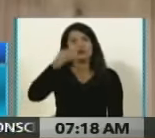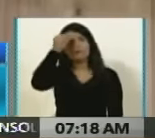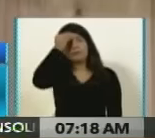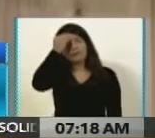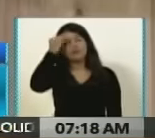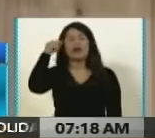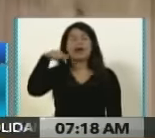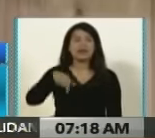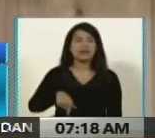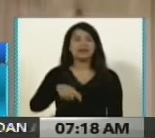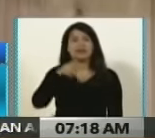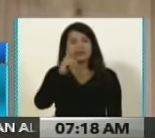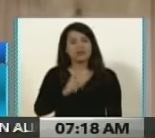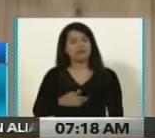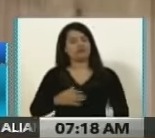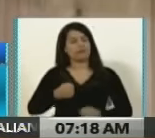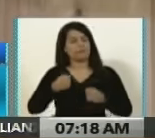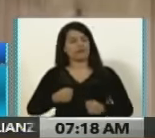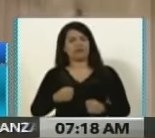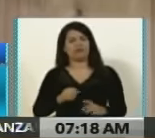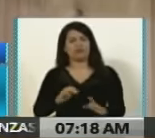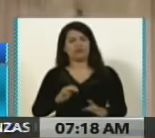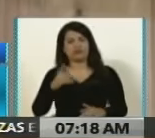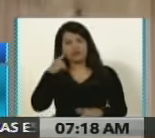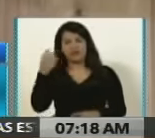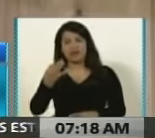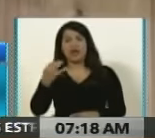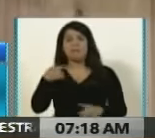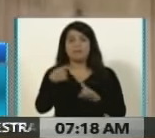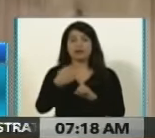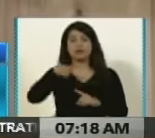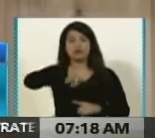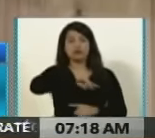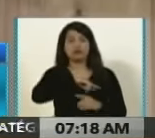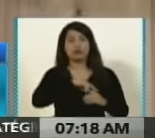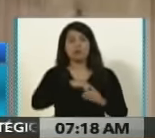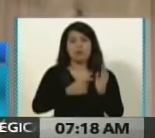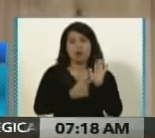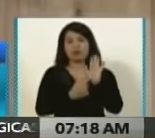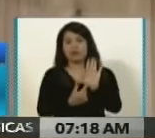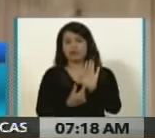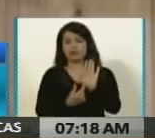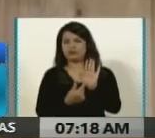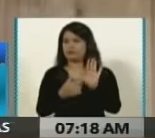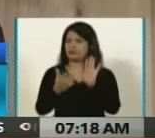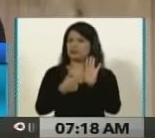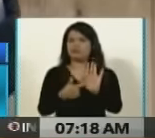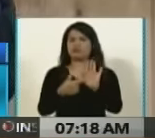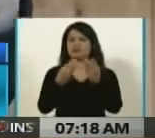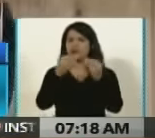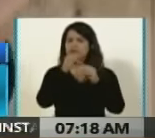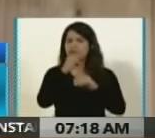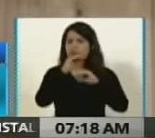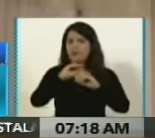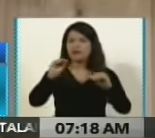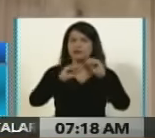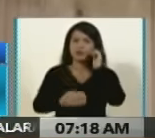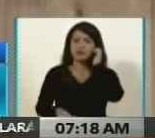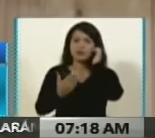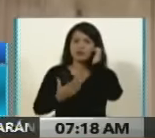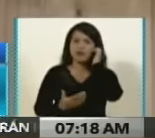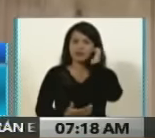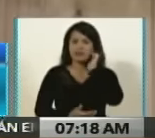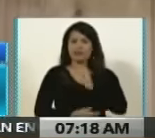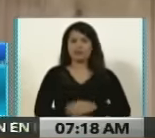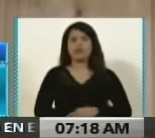Y resulta que nosotros proyectamos mucha información, mucha información importantísima,